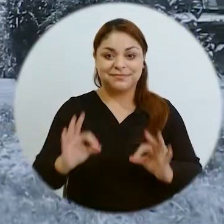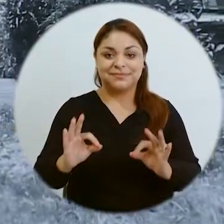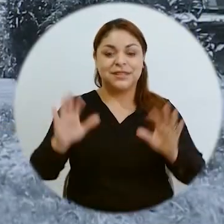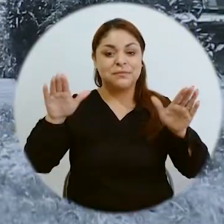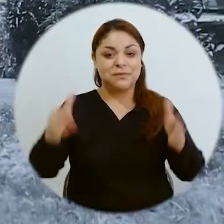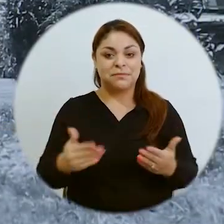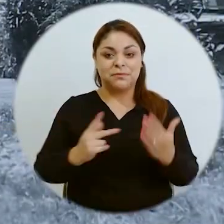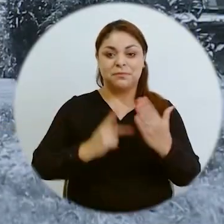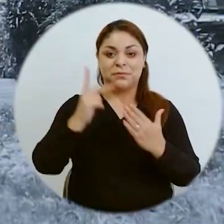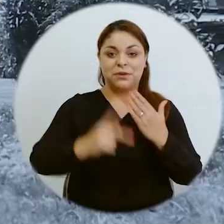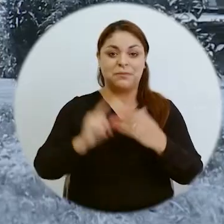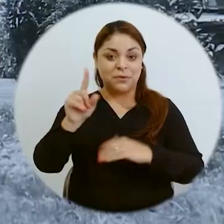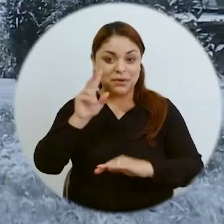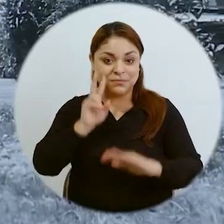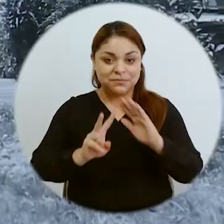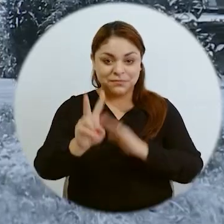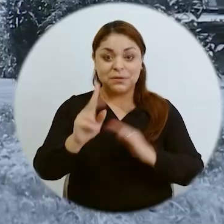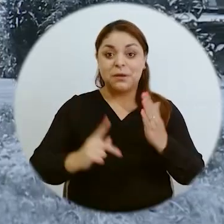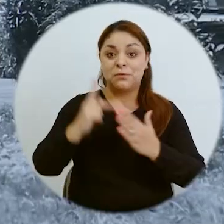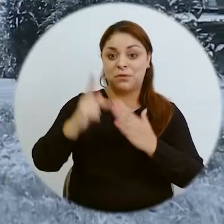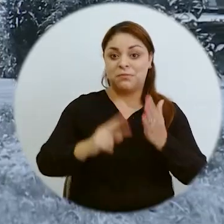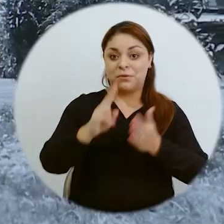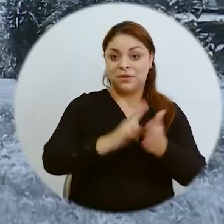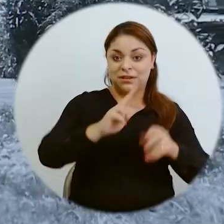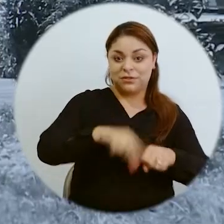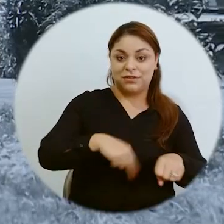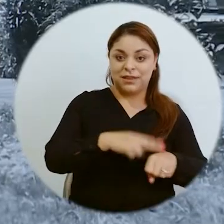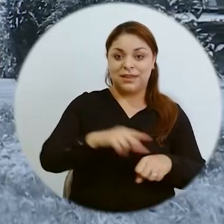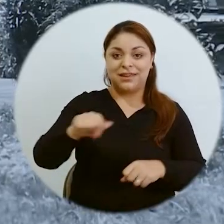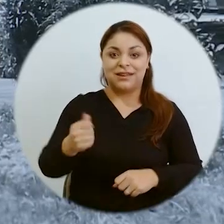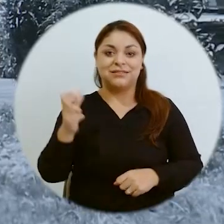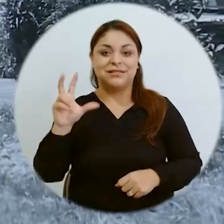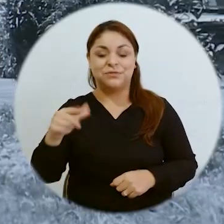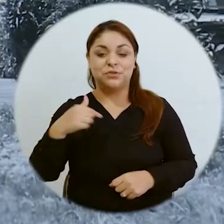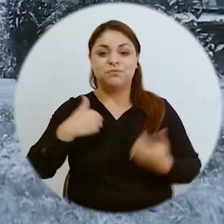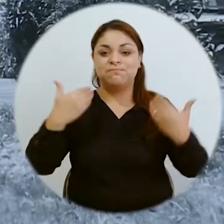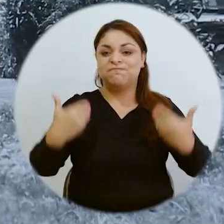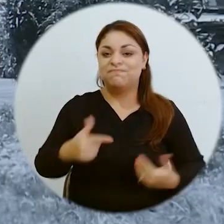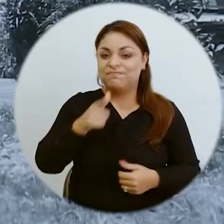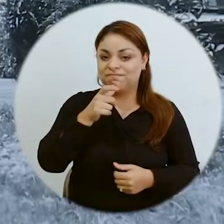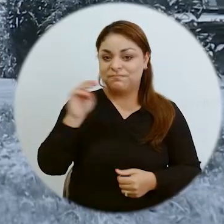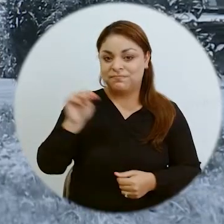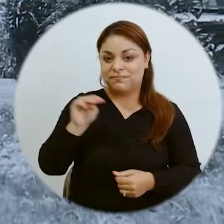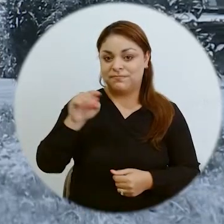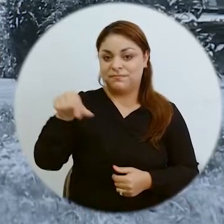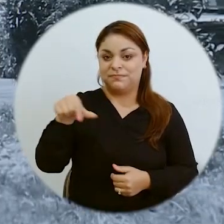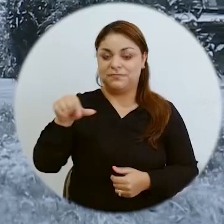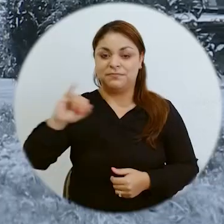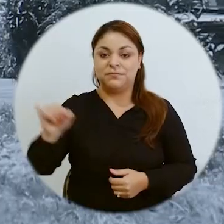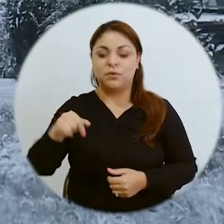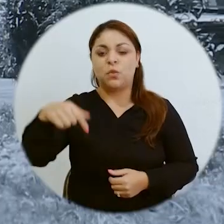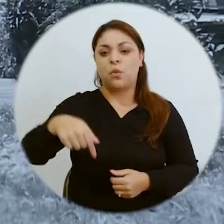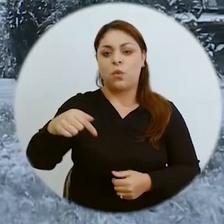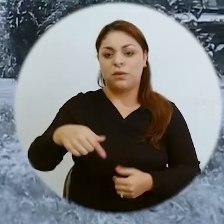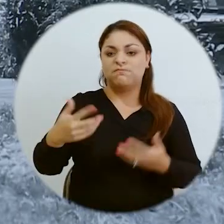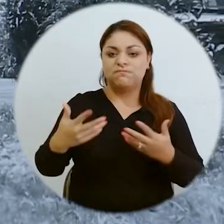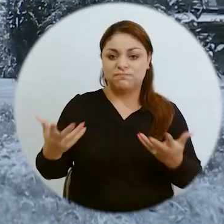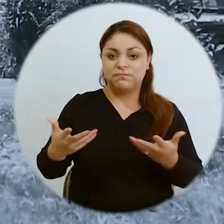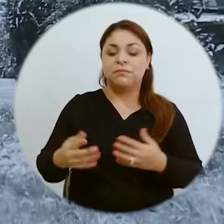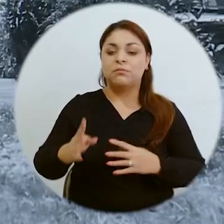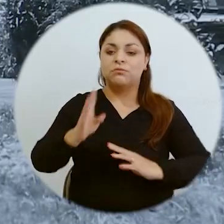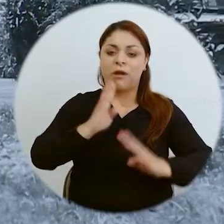tal? Bienvenidos a una edición más de Una Mirada, el programa de la Universidad Nacional y de SINAC S.A. Soy Maribel Quiroz Jara y en esta